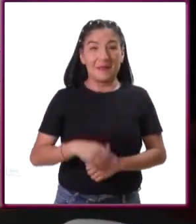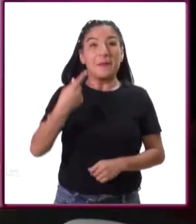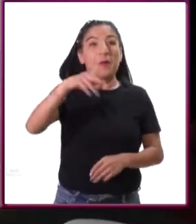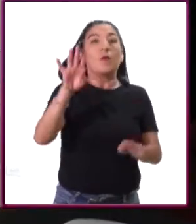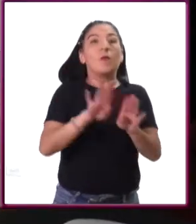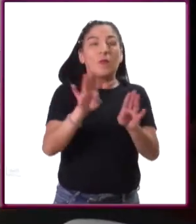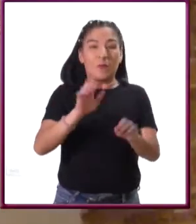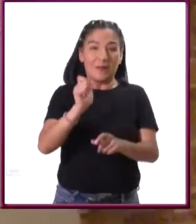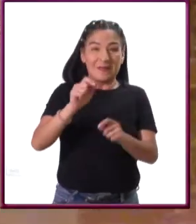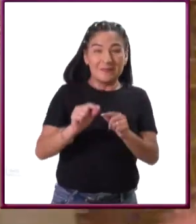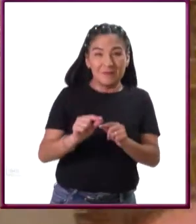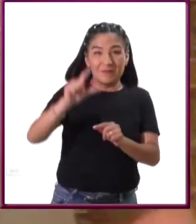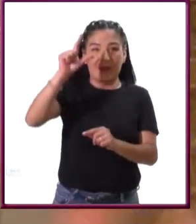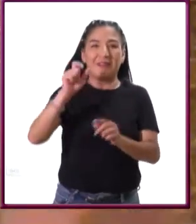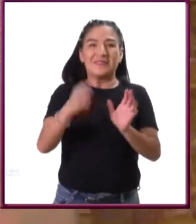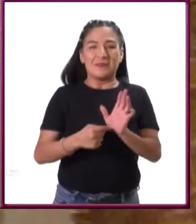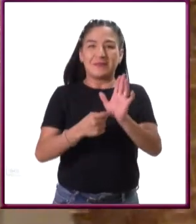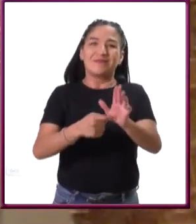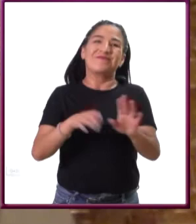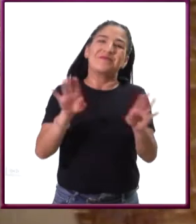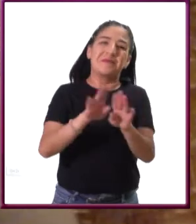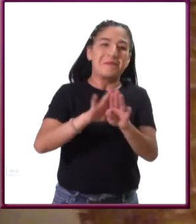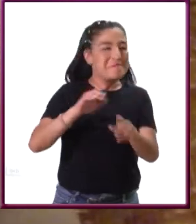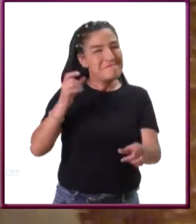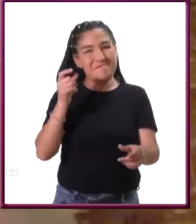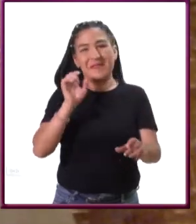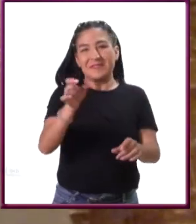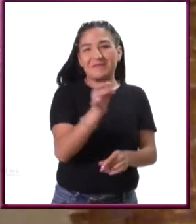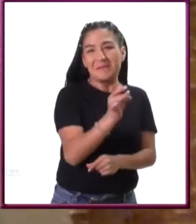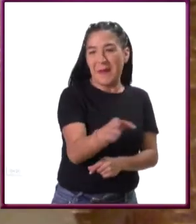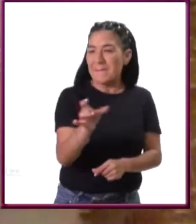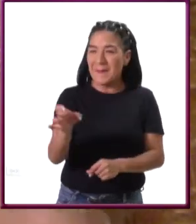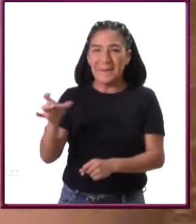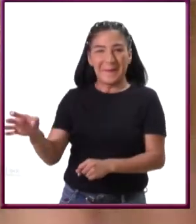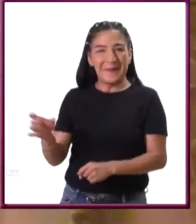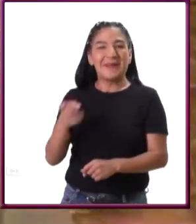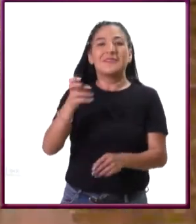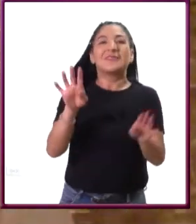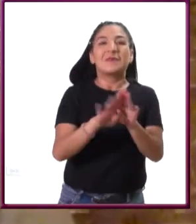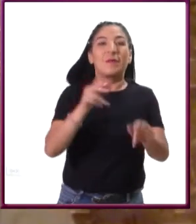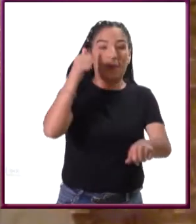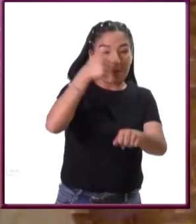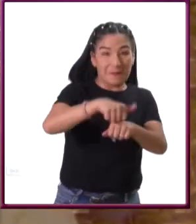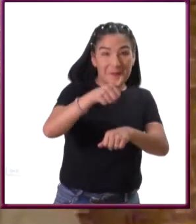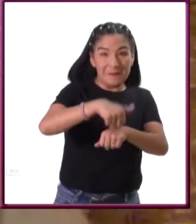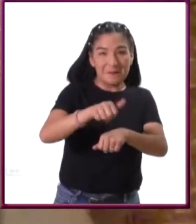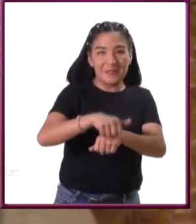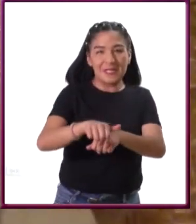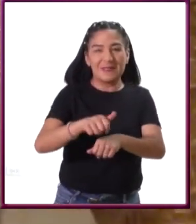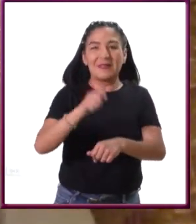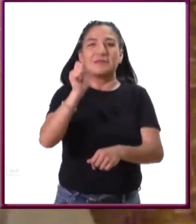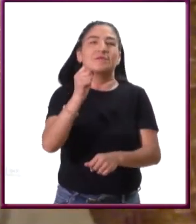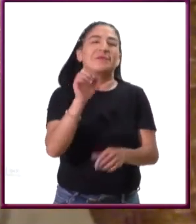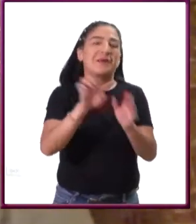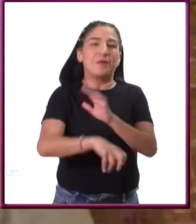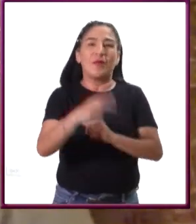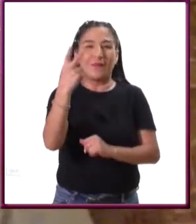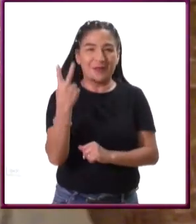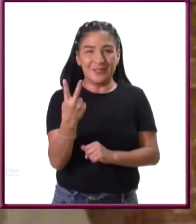los mata a todos, les gana a todos. Tenemos el número, digamos un 2, y ahora